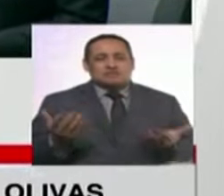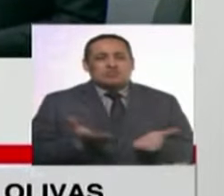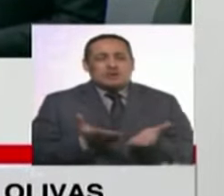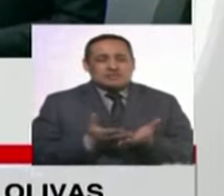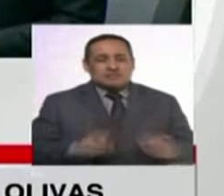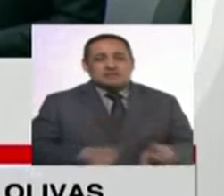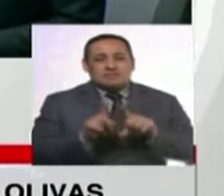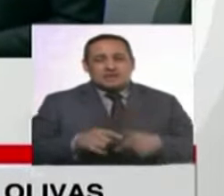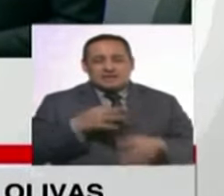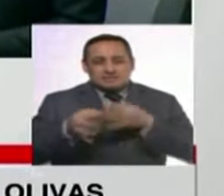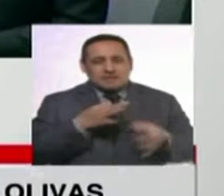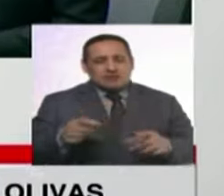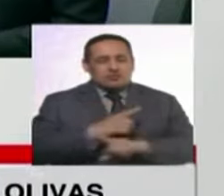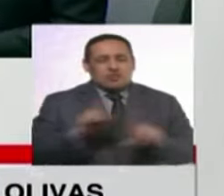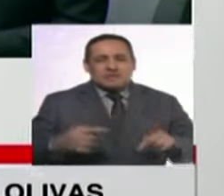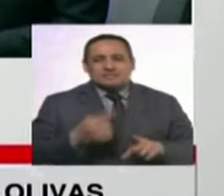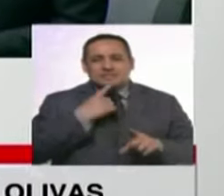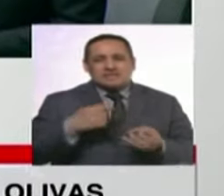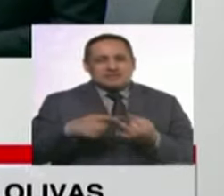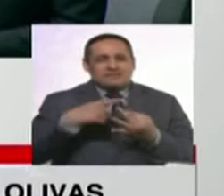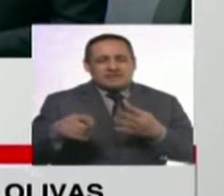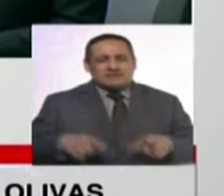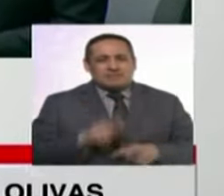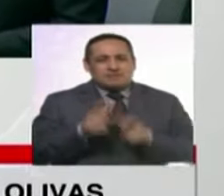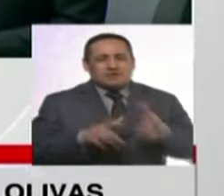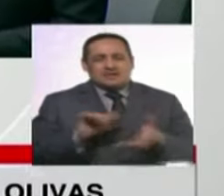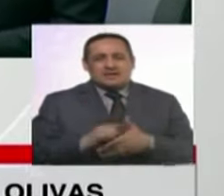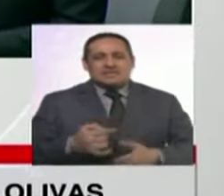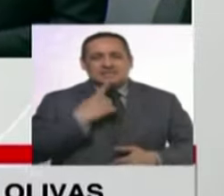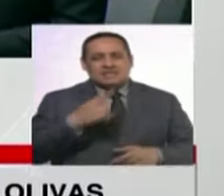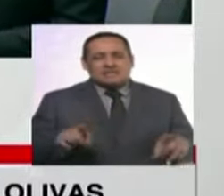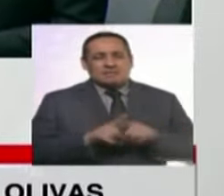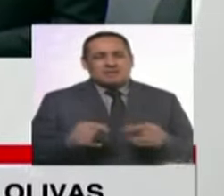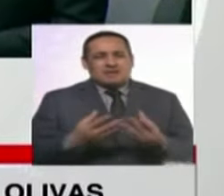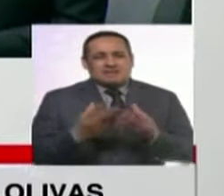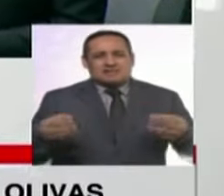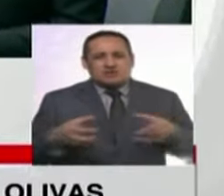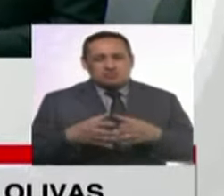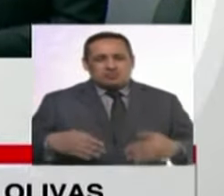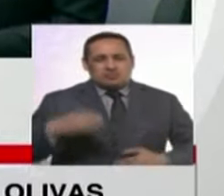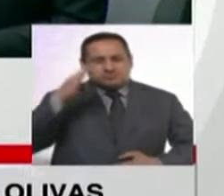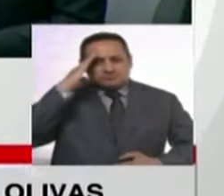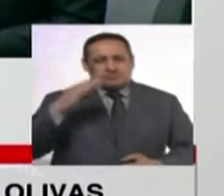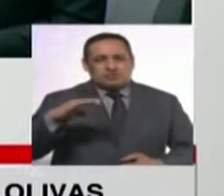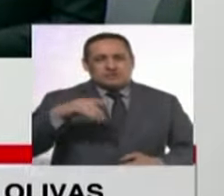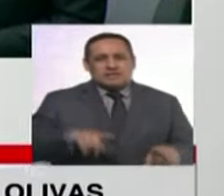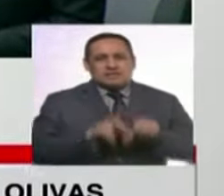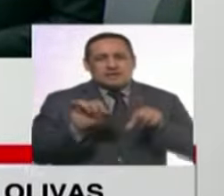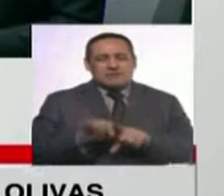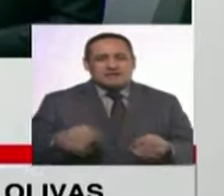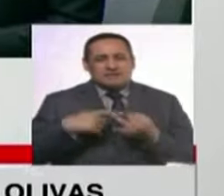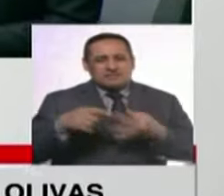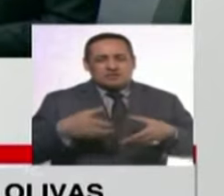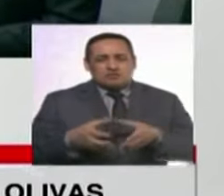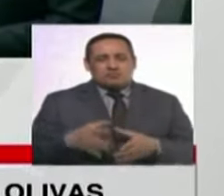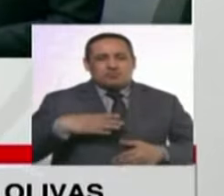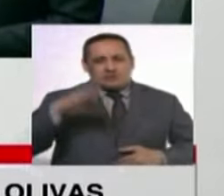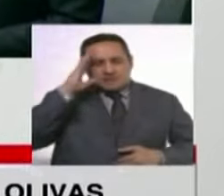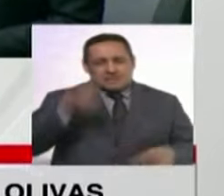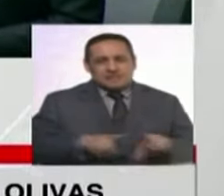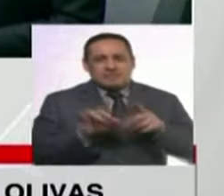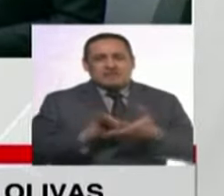y hay que decirlo no están los catedráticos que deberían estar hay tremendos oficiales de policía hay Tremendos suboficiales de la policía